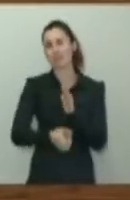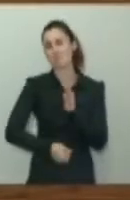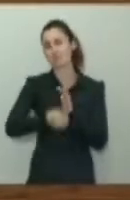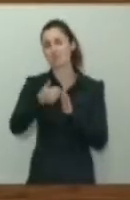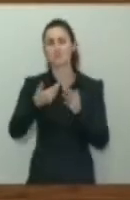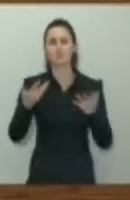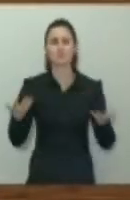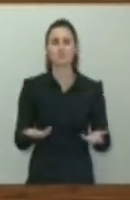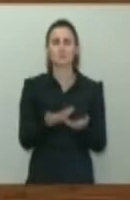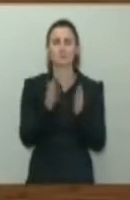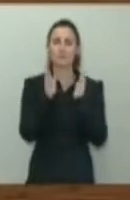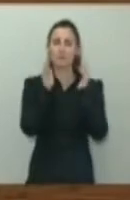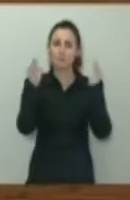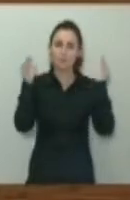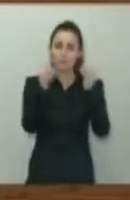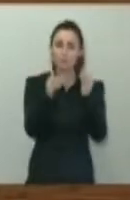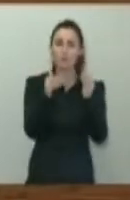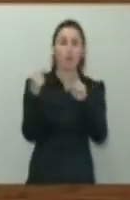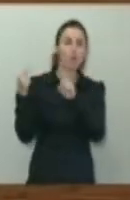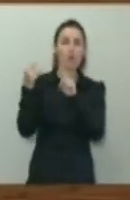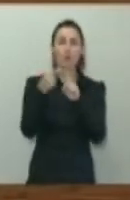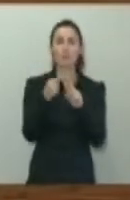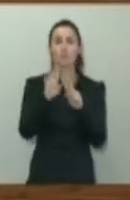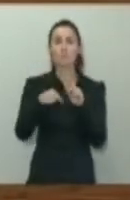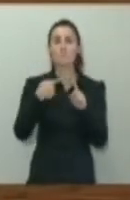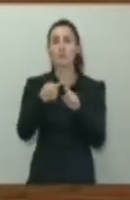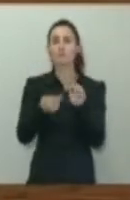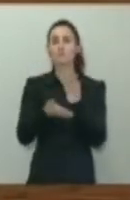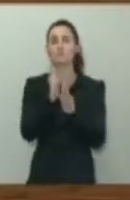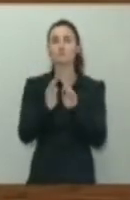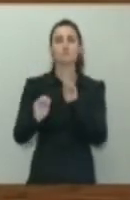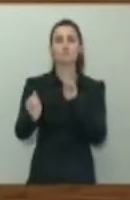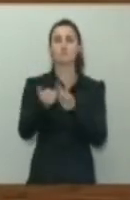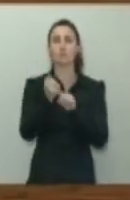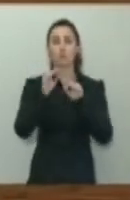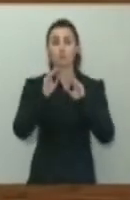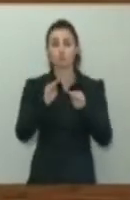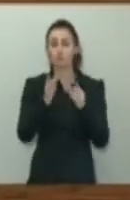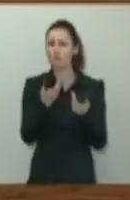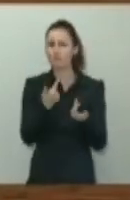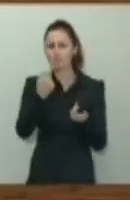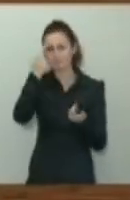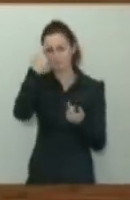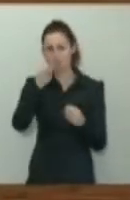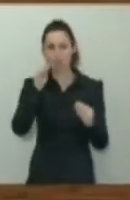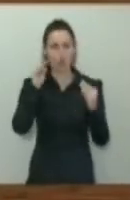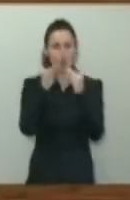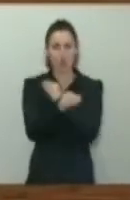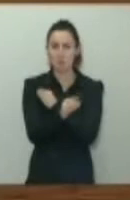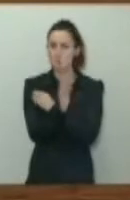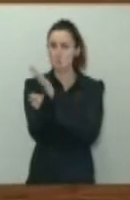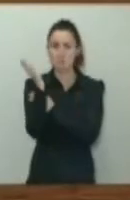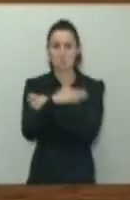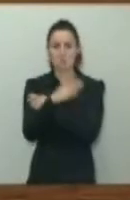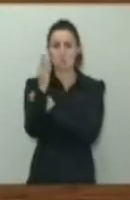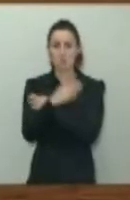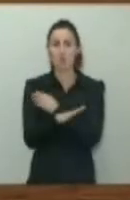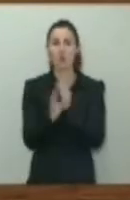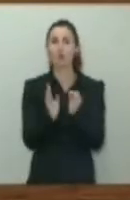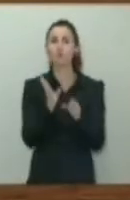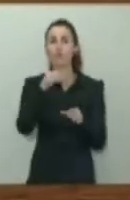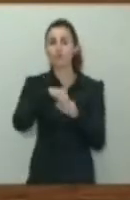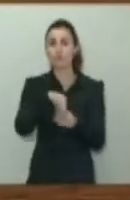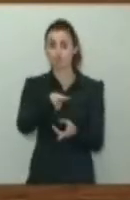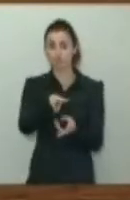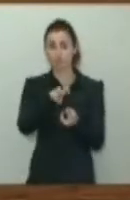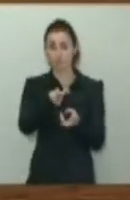al objetivo y los fines que dice perseguir. No encontramos, por lo tanto, incongruencia alguna en la naturaleza del